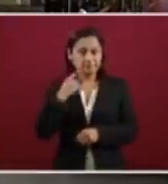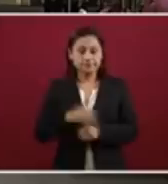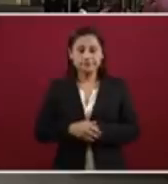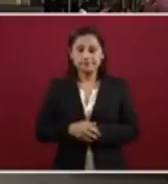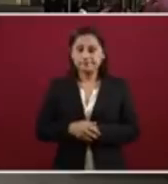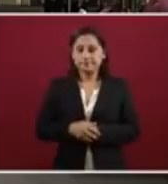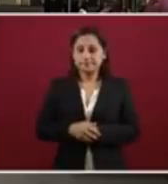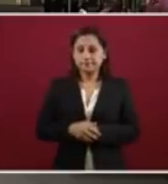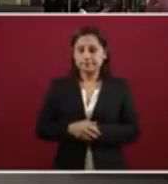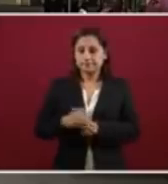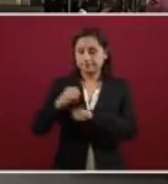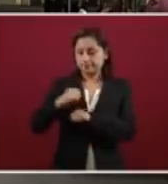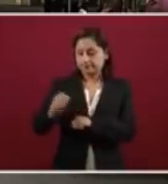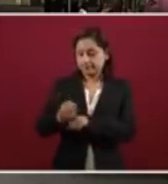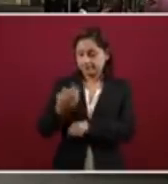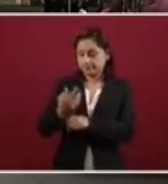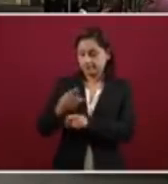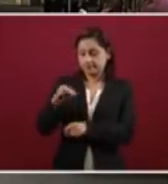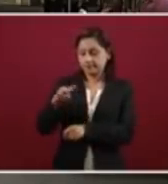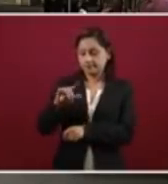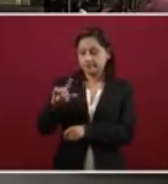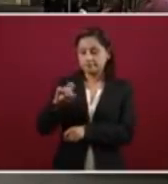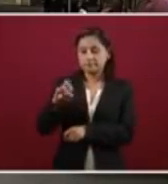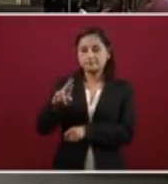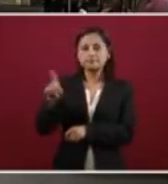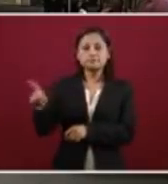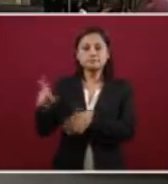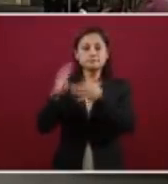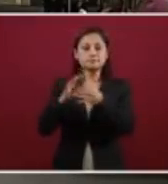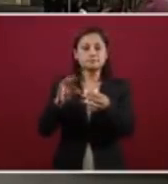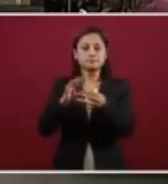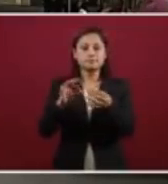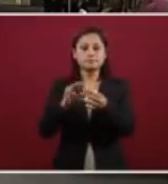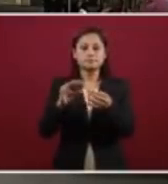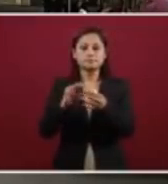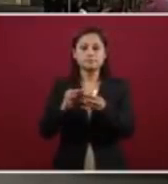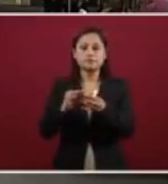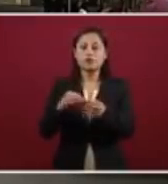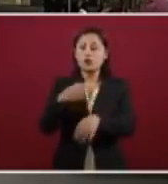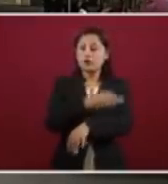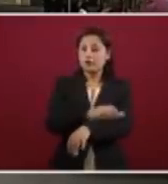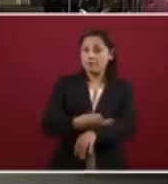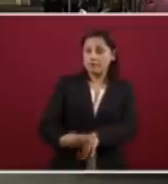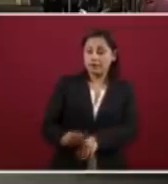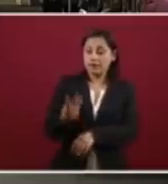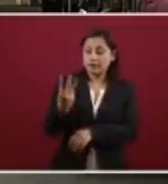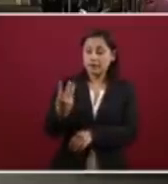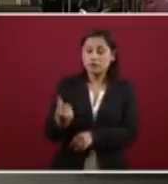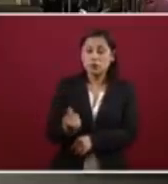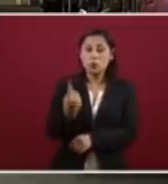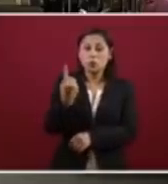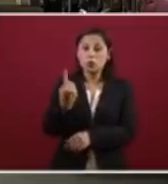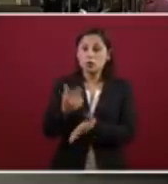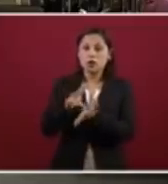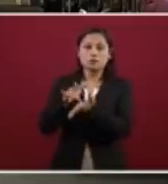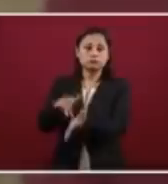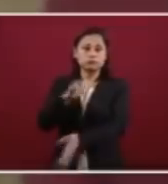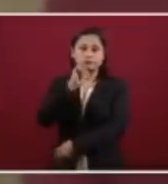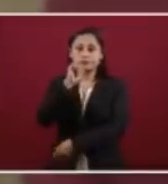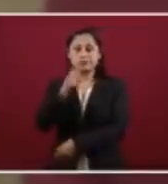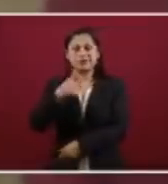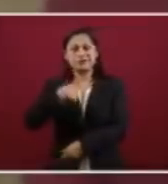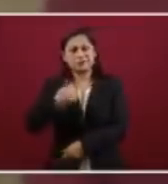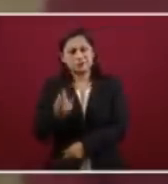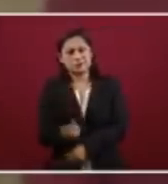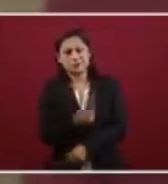Secretario Meyer habló hace rato de que una de cada tres familias no recibieron apoyos. Entonces, querría saber si hay alguna estimación